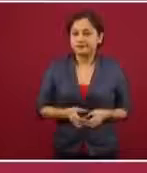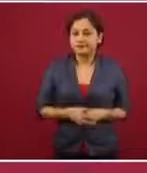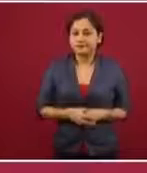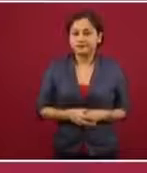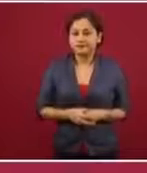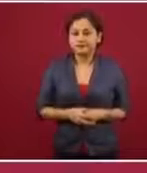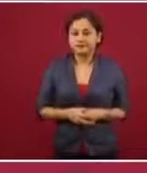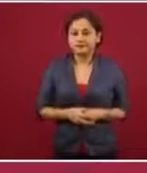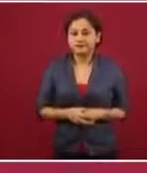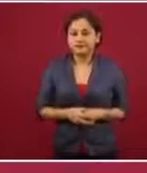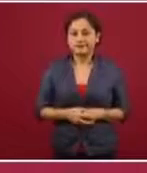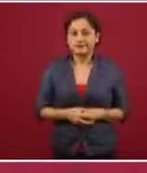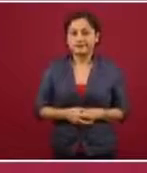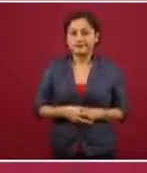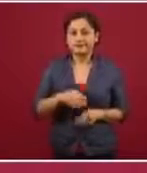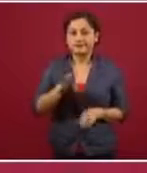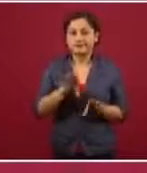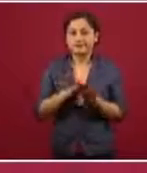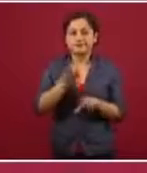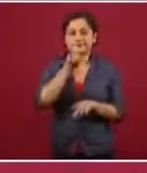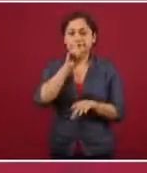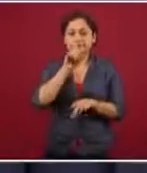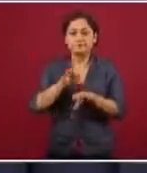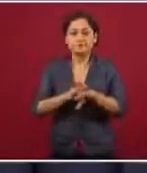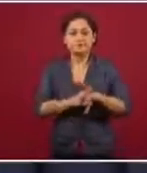se congela, se archiva,